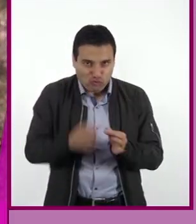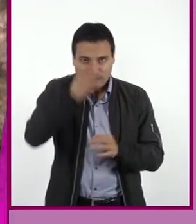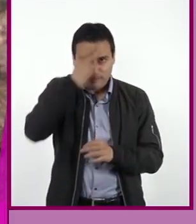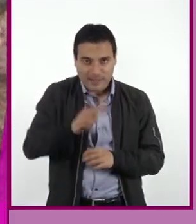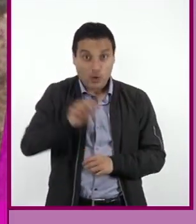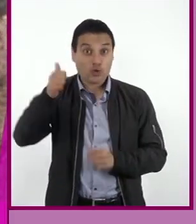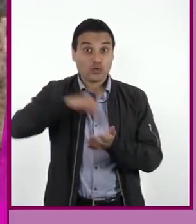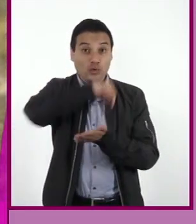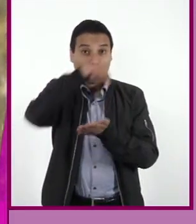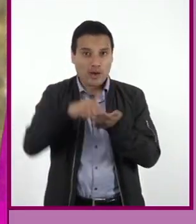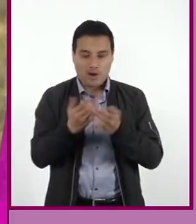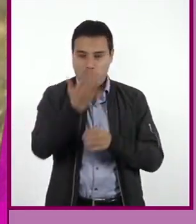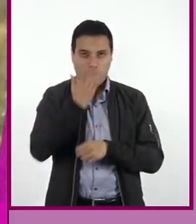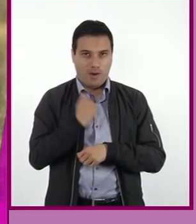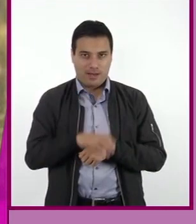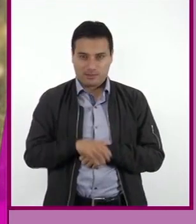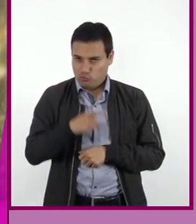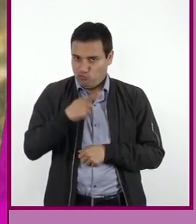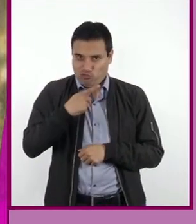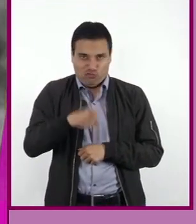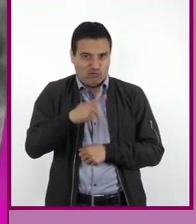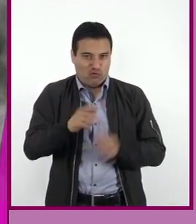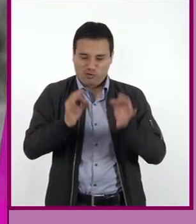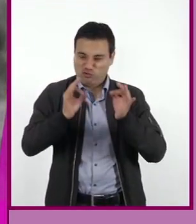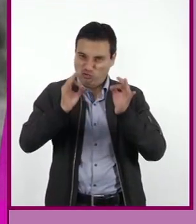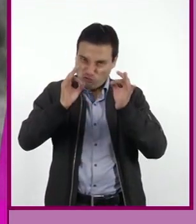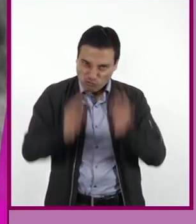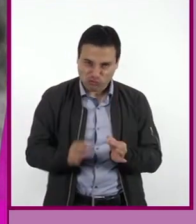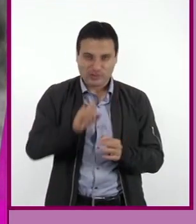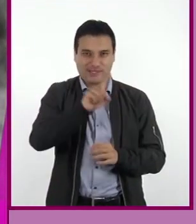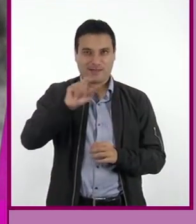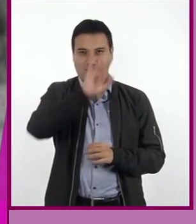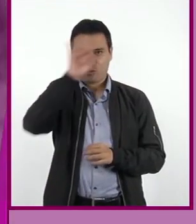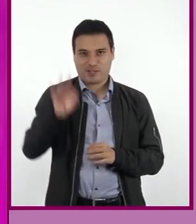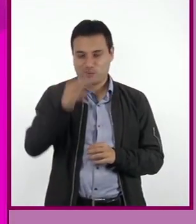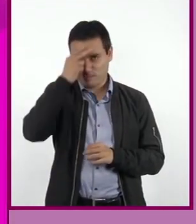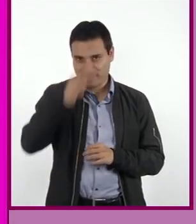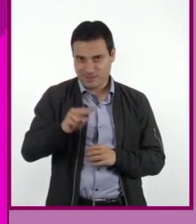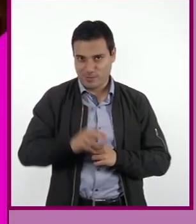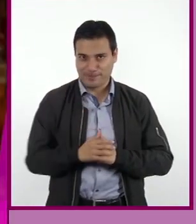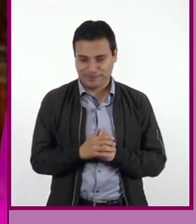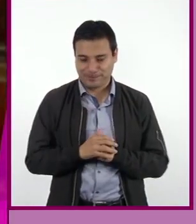país. Como quien dice, 100% hecho en México.